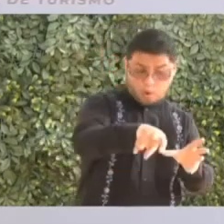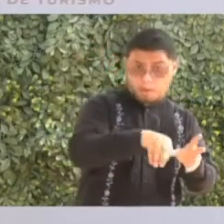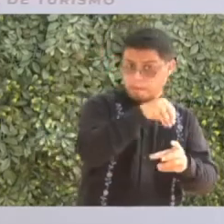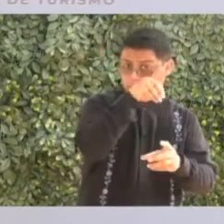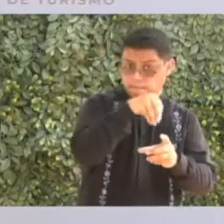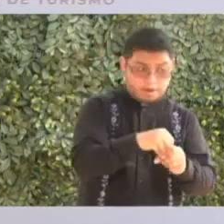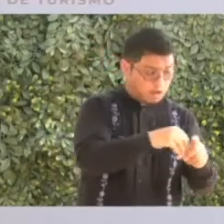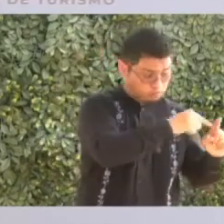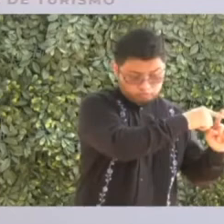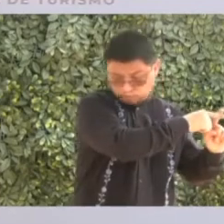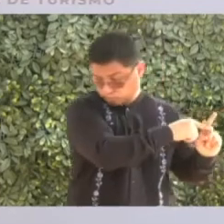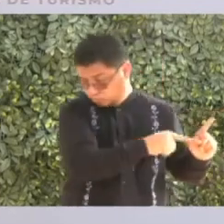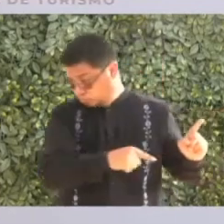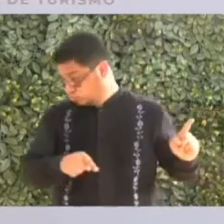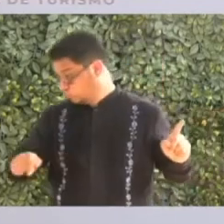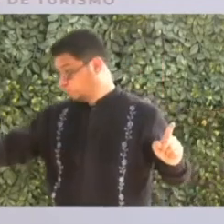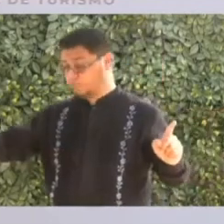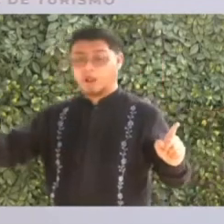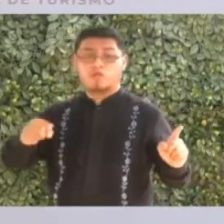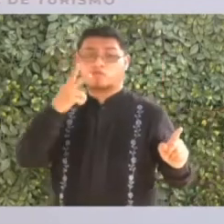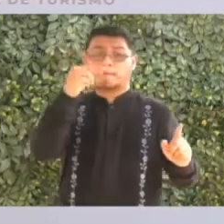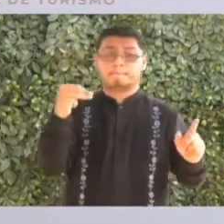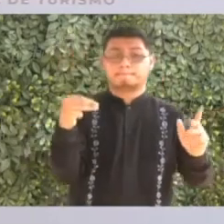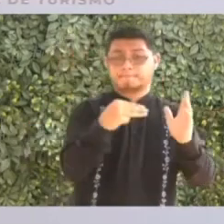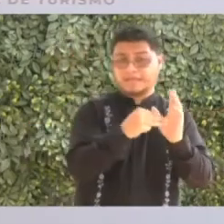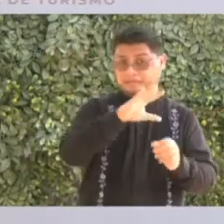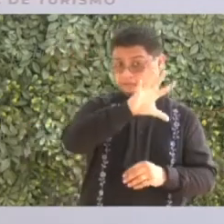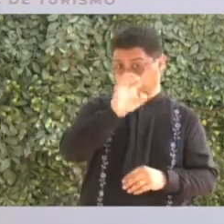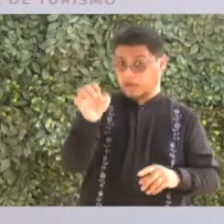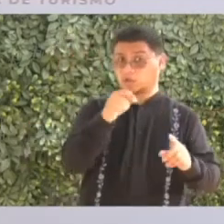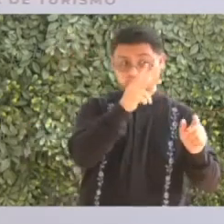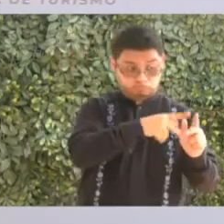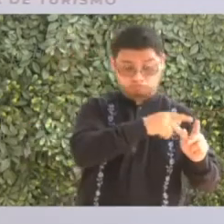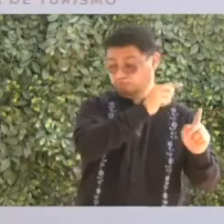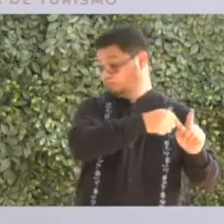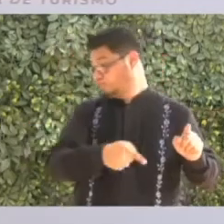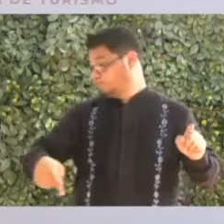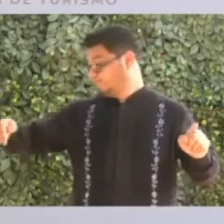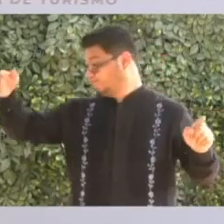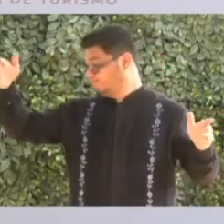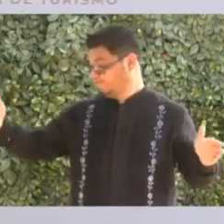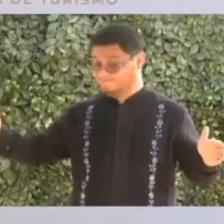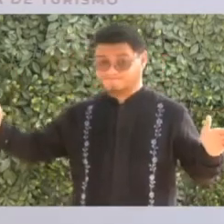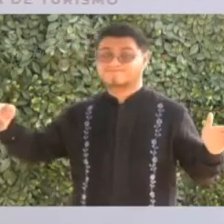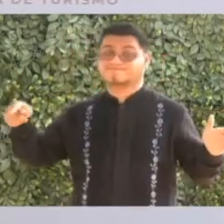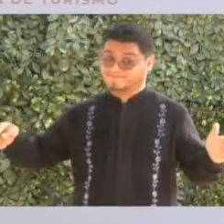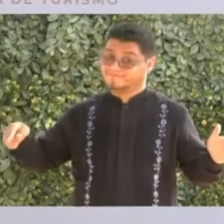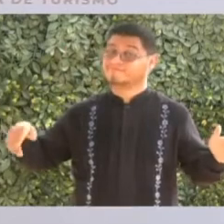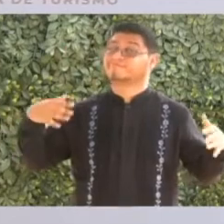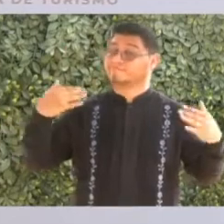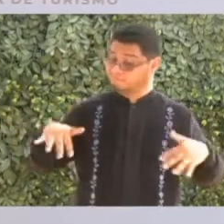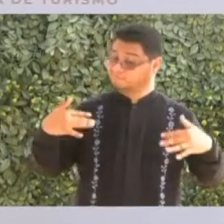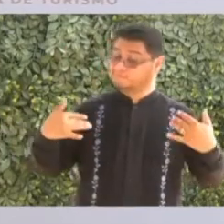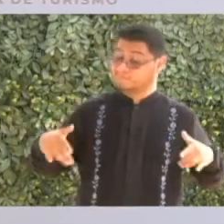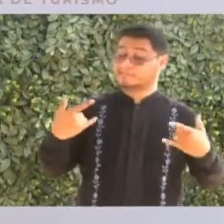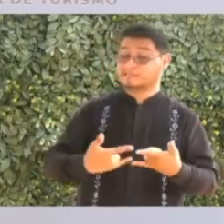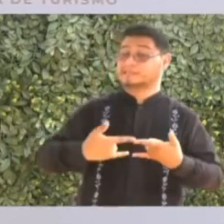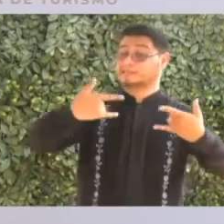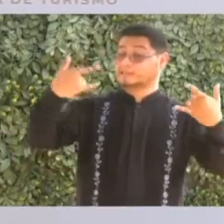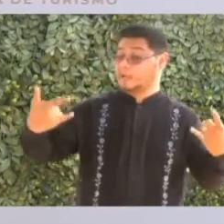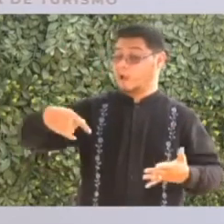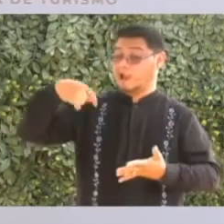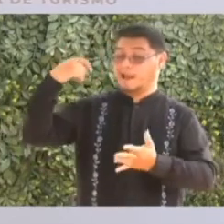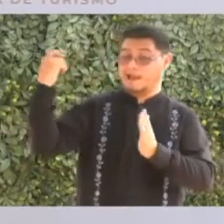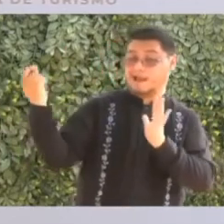los 1.500 kilómetros. Va a ser todo un acontecimiento histórico. Y esto